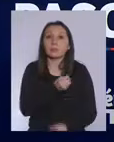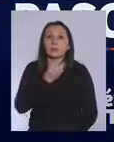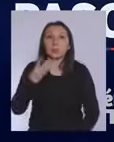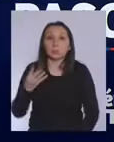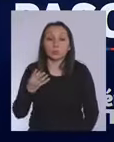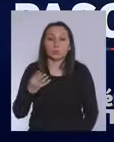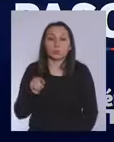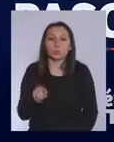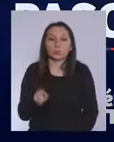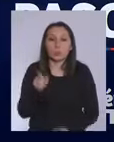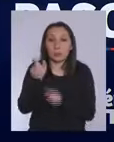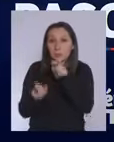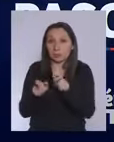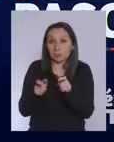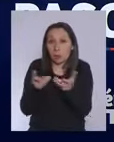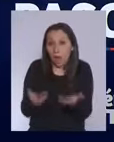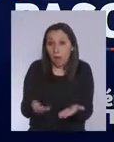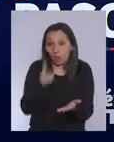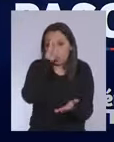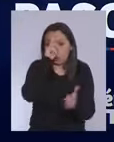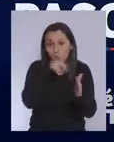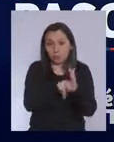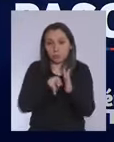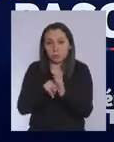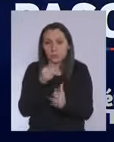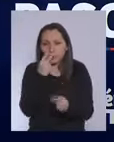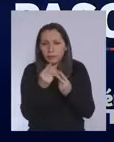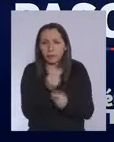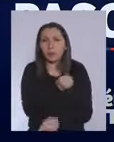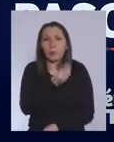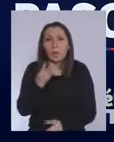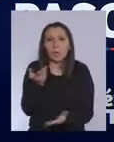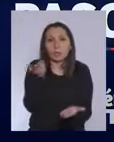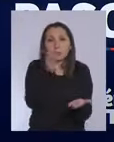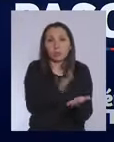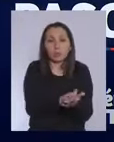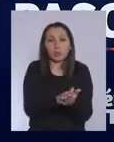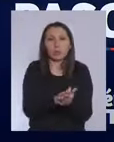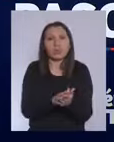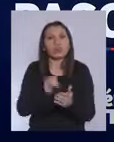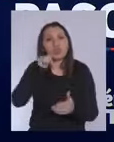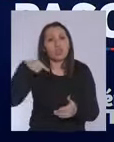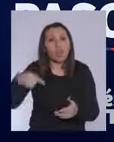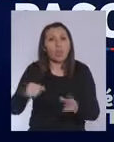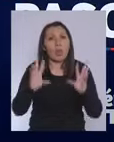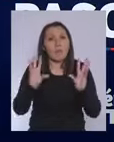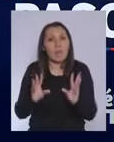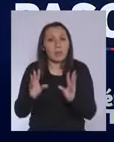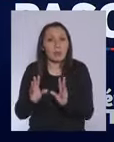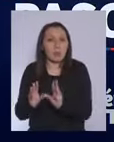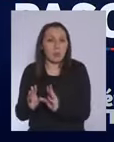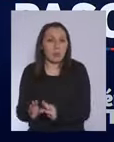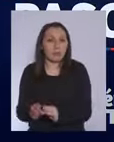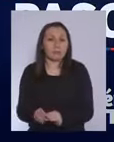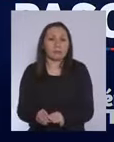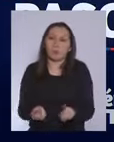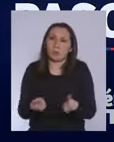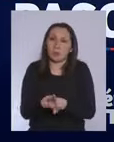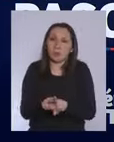de personas que se encuentran hospitalizadas y de personas que han fallecido han seguido disminuyendo ya pero